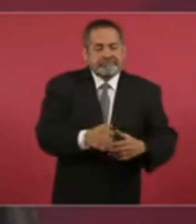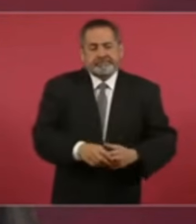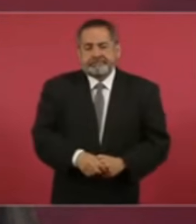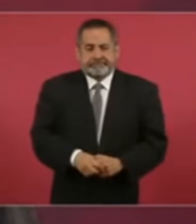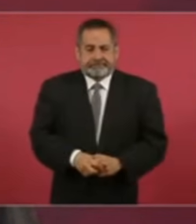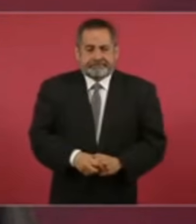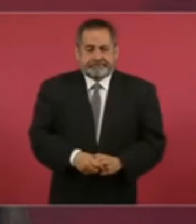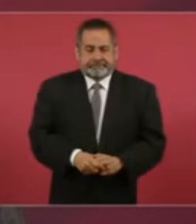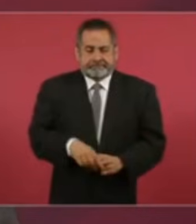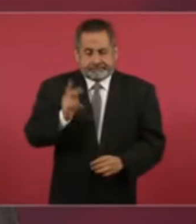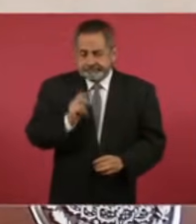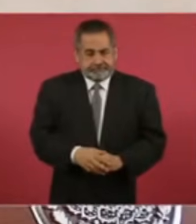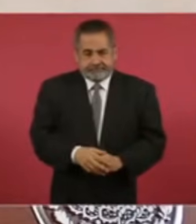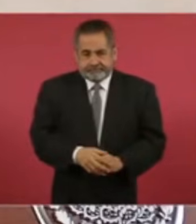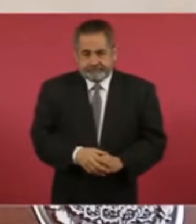Pero,